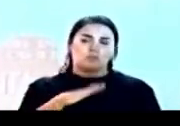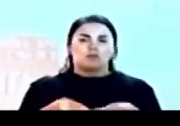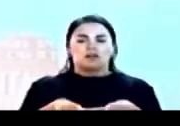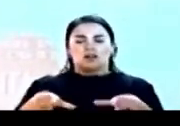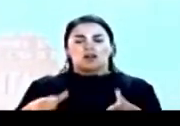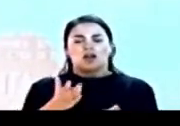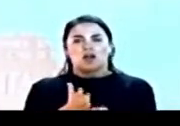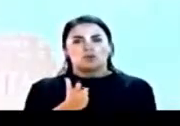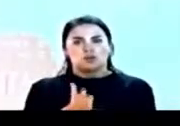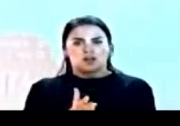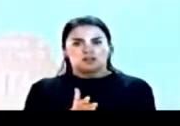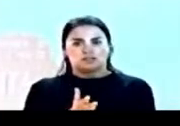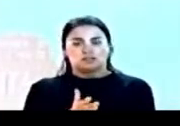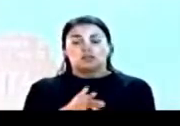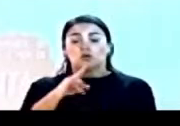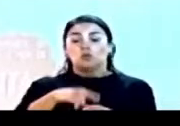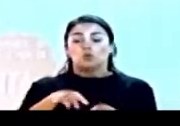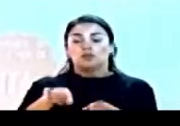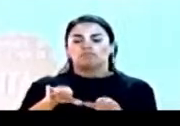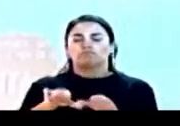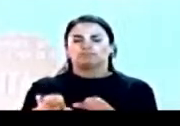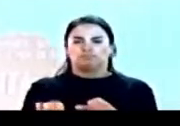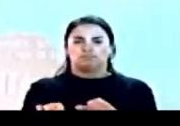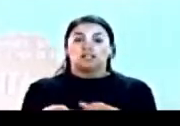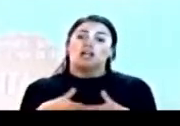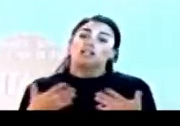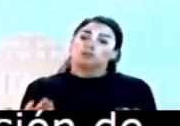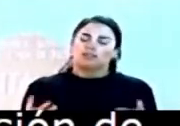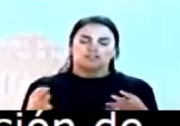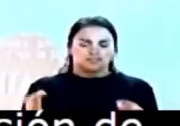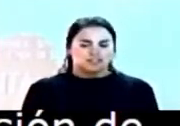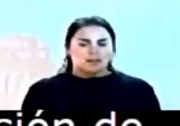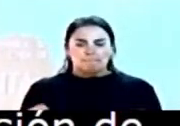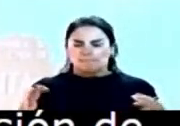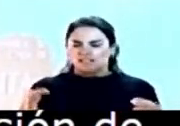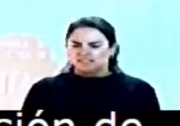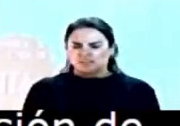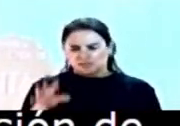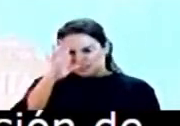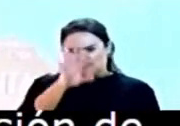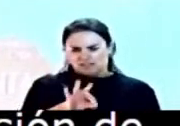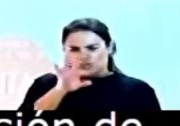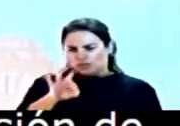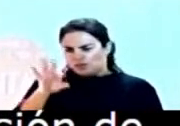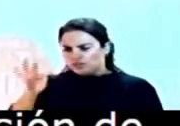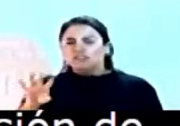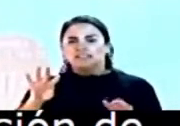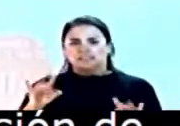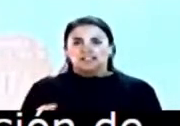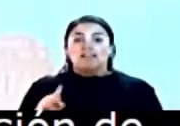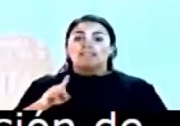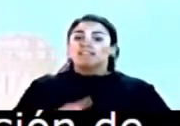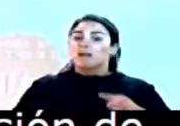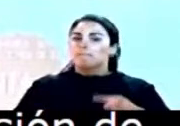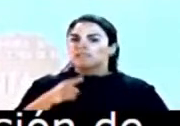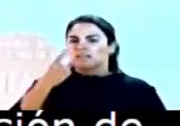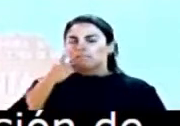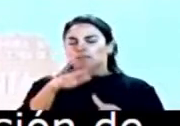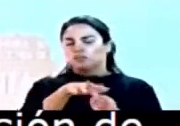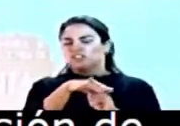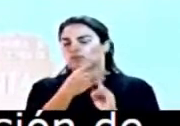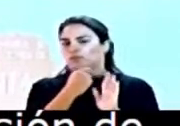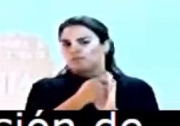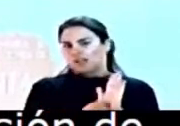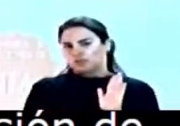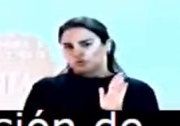aulas a partir del lunes. Por tanto, continuamente se están tomando decisiones en función de cómo van los